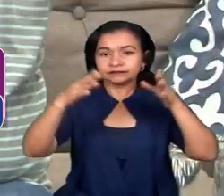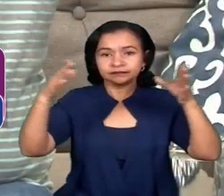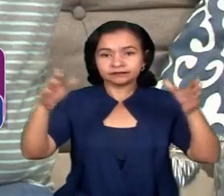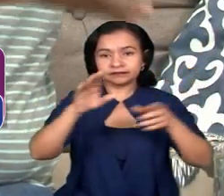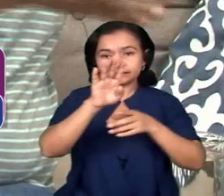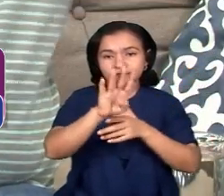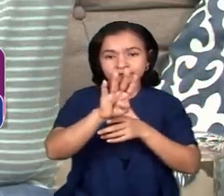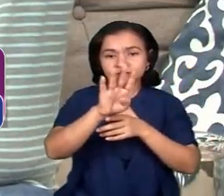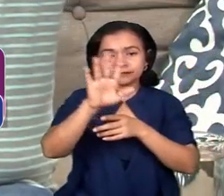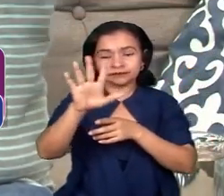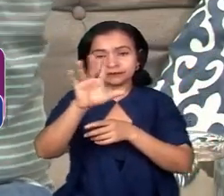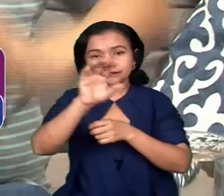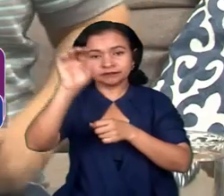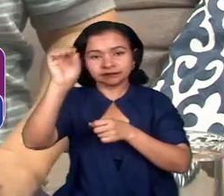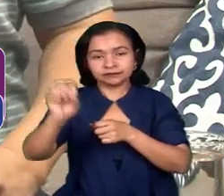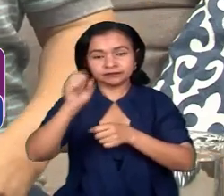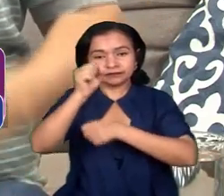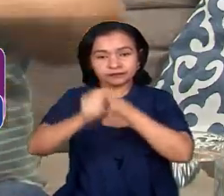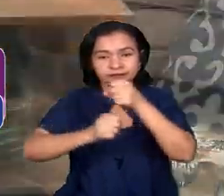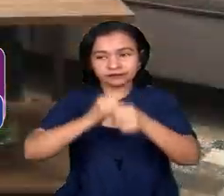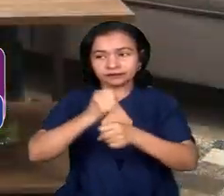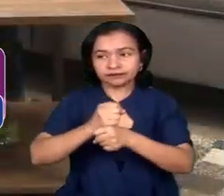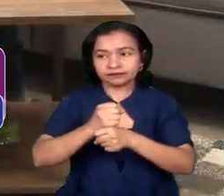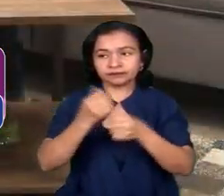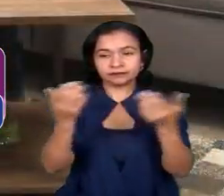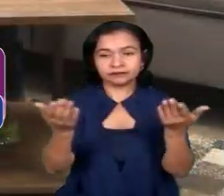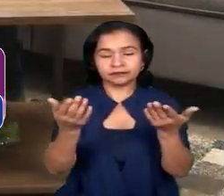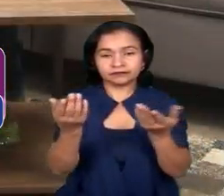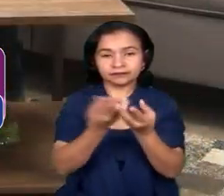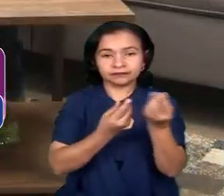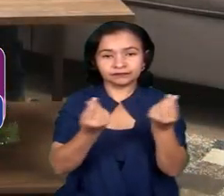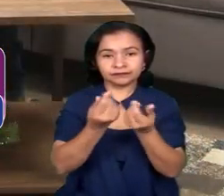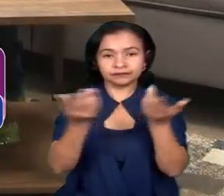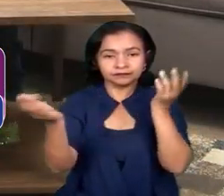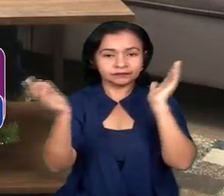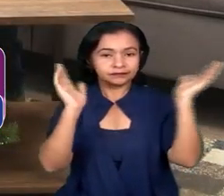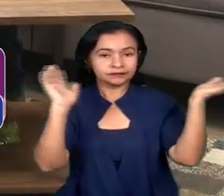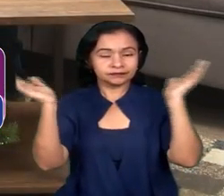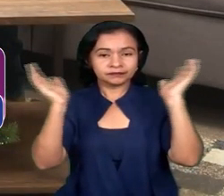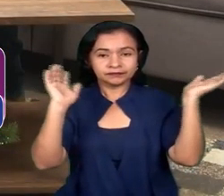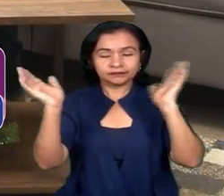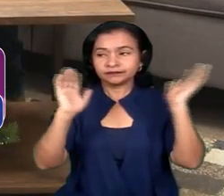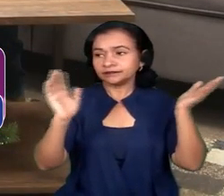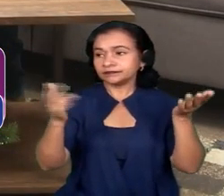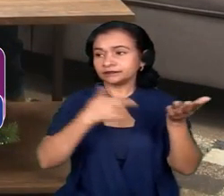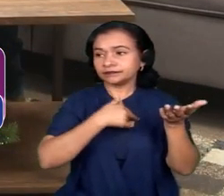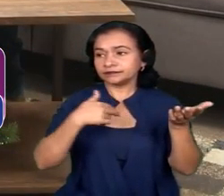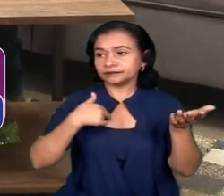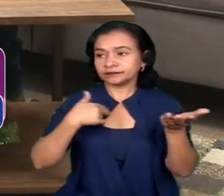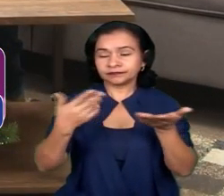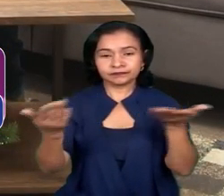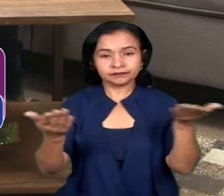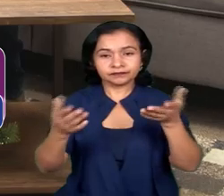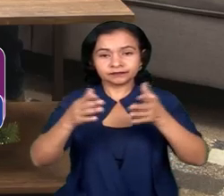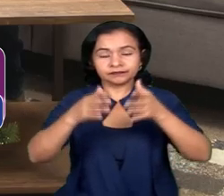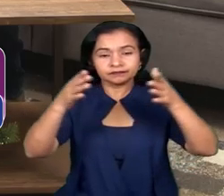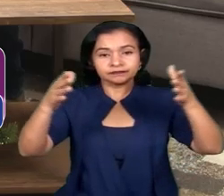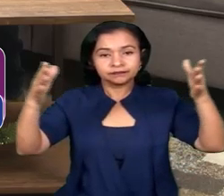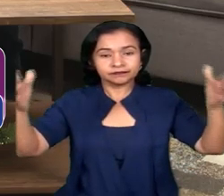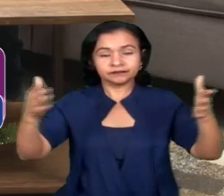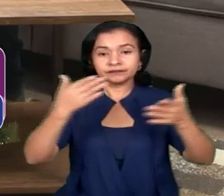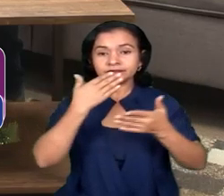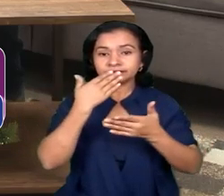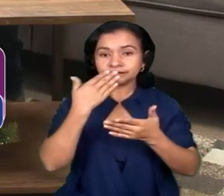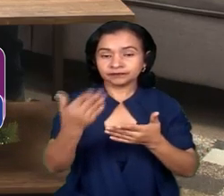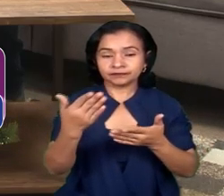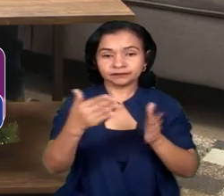4 o 5% anual. Que ahora, también se traduce en ese dinamismo del comercio. Sí, eso es lo que teníamos creciendo, eso es lo bueno